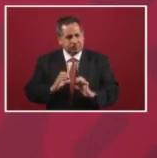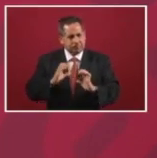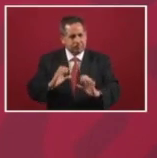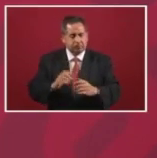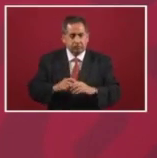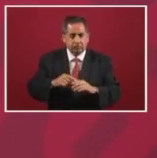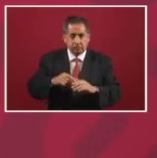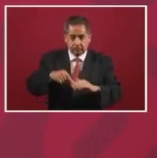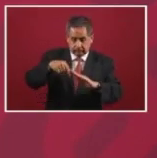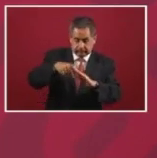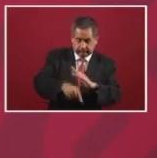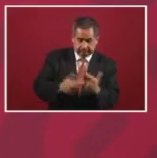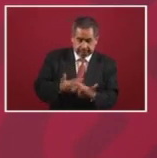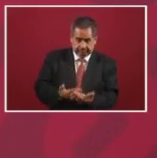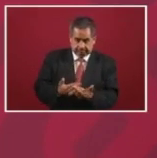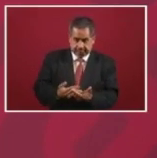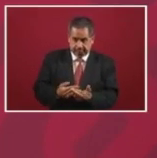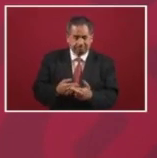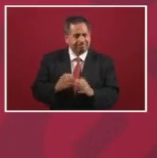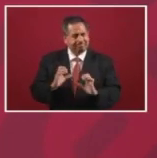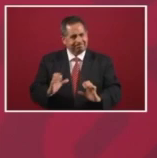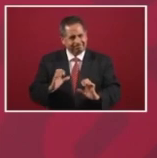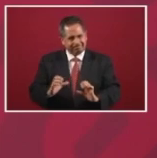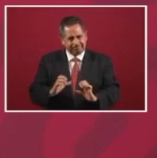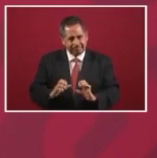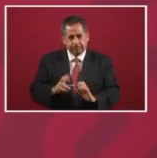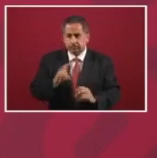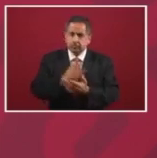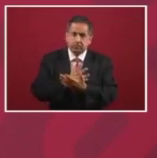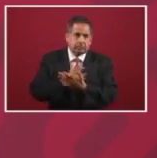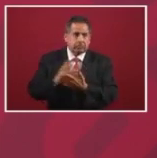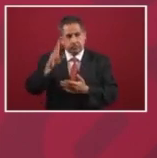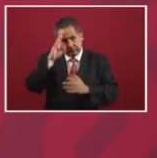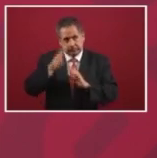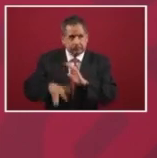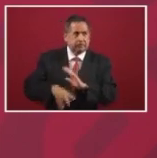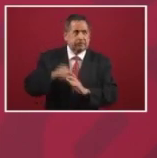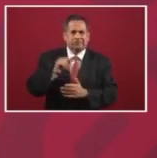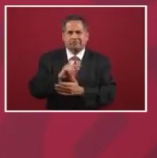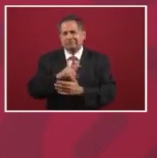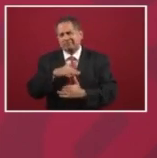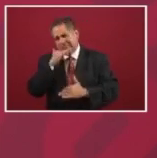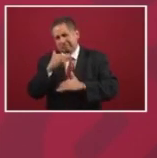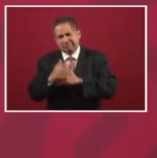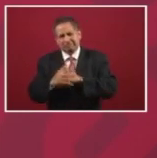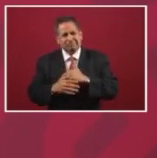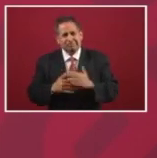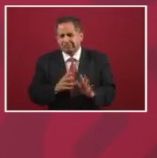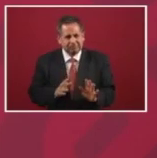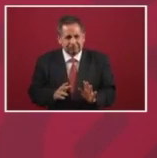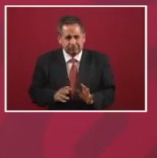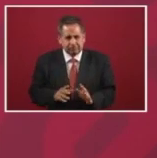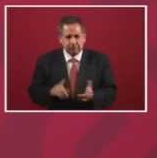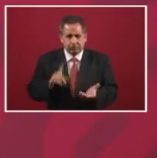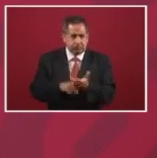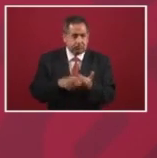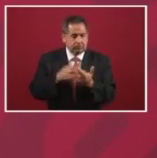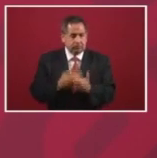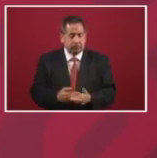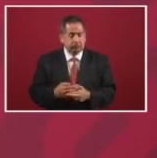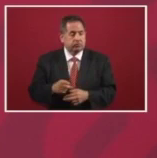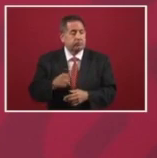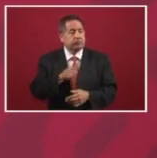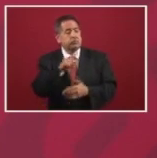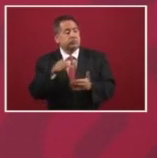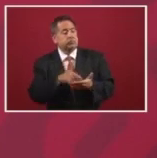los acuíferos, que no se siga afectando las reservas de Cuatro